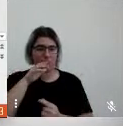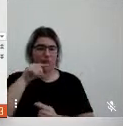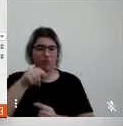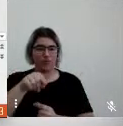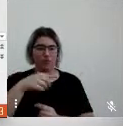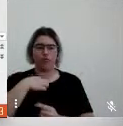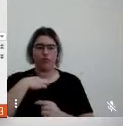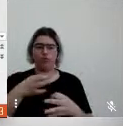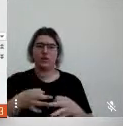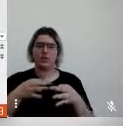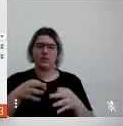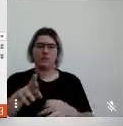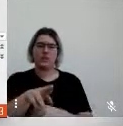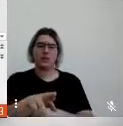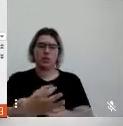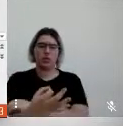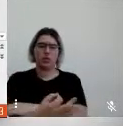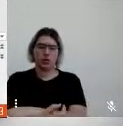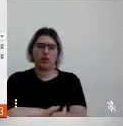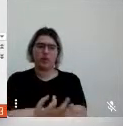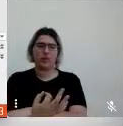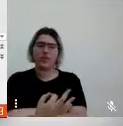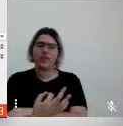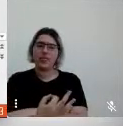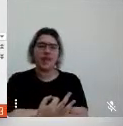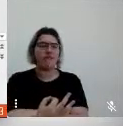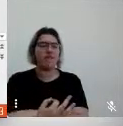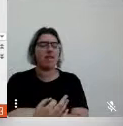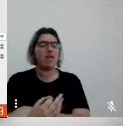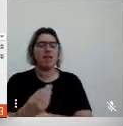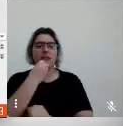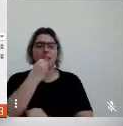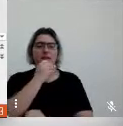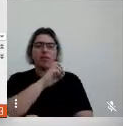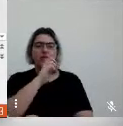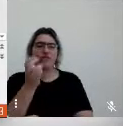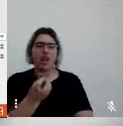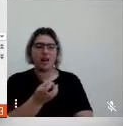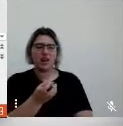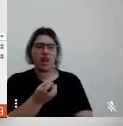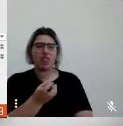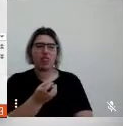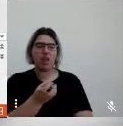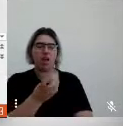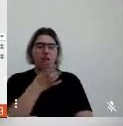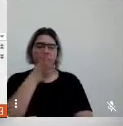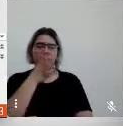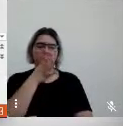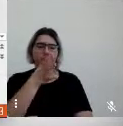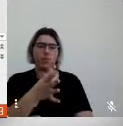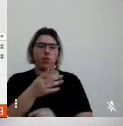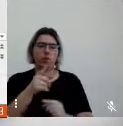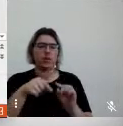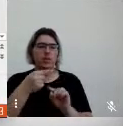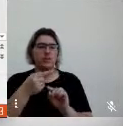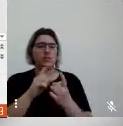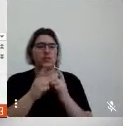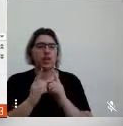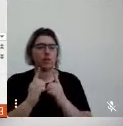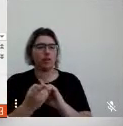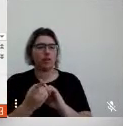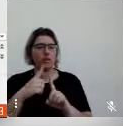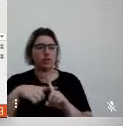mucho hincapié en que hay que intentar llevar una alimentación variada, porque luego muchos cambios a nivel de nuestra